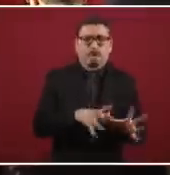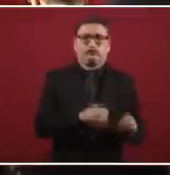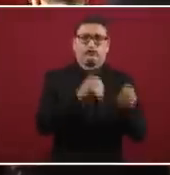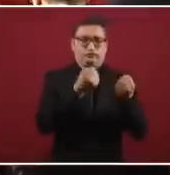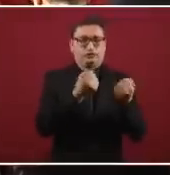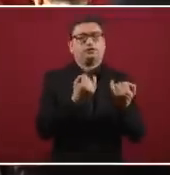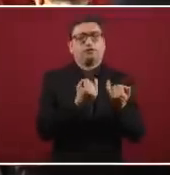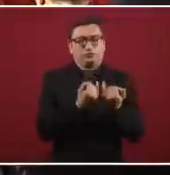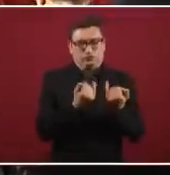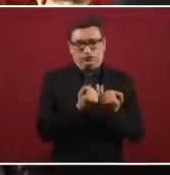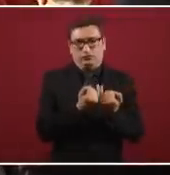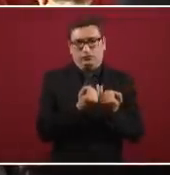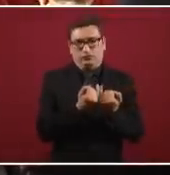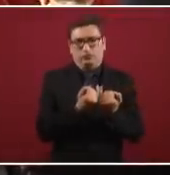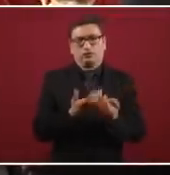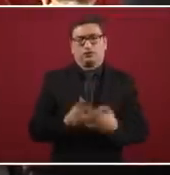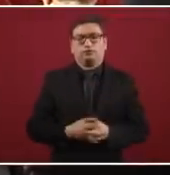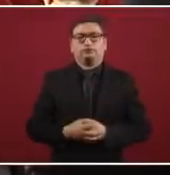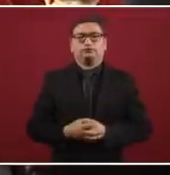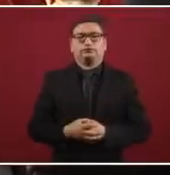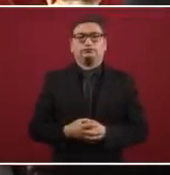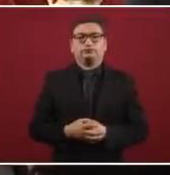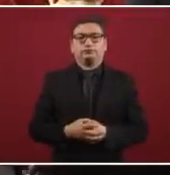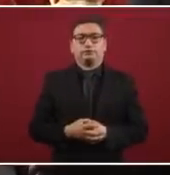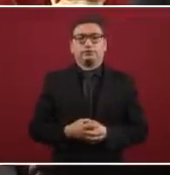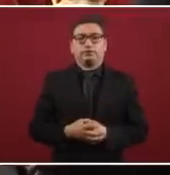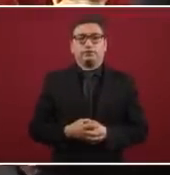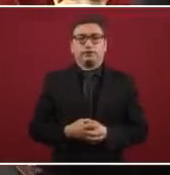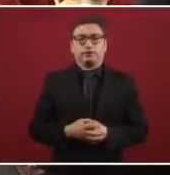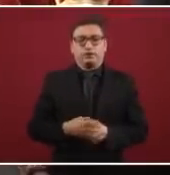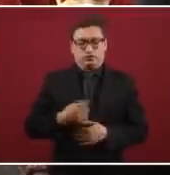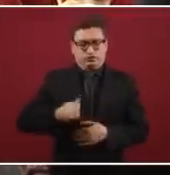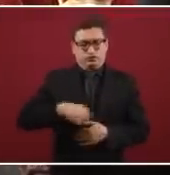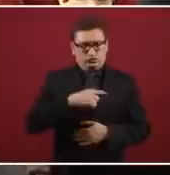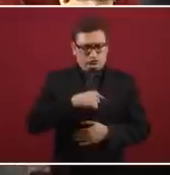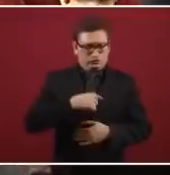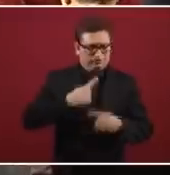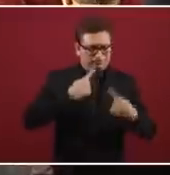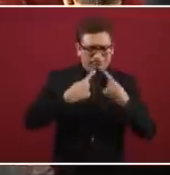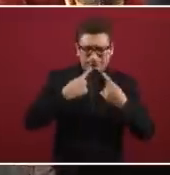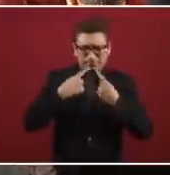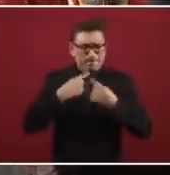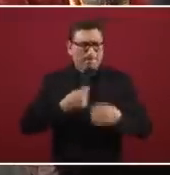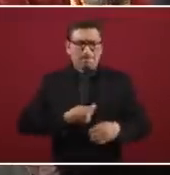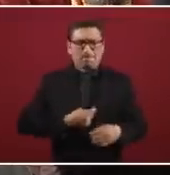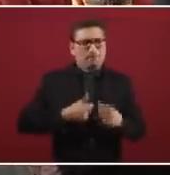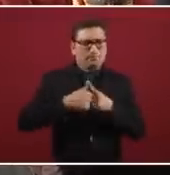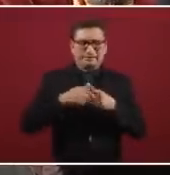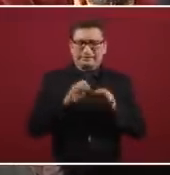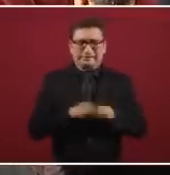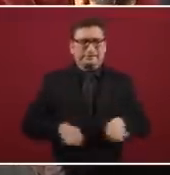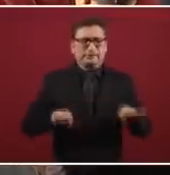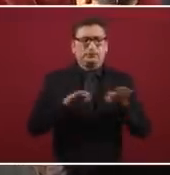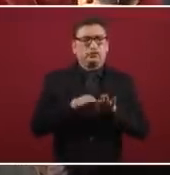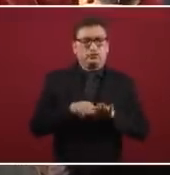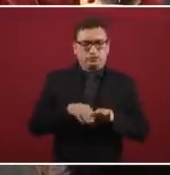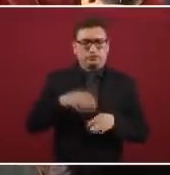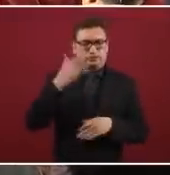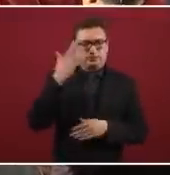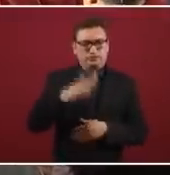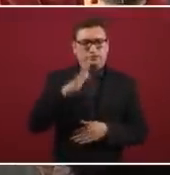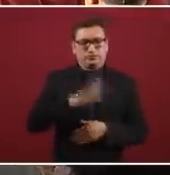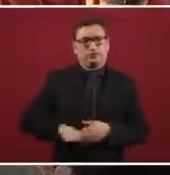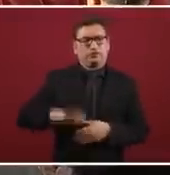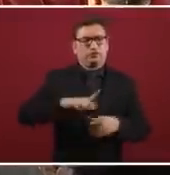En las prioridades que definimos está el bienestar